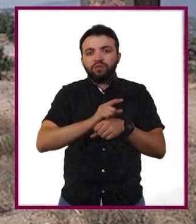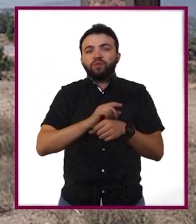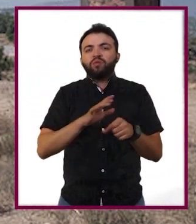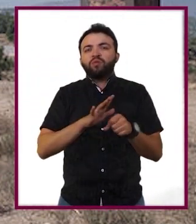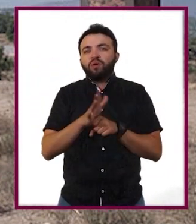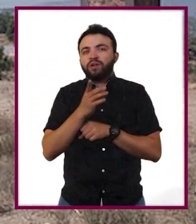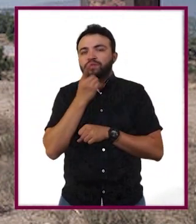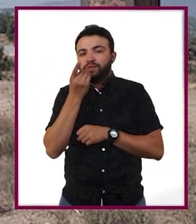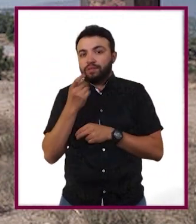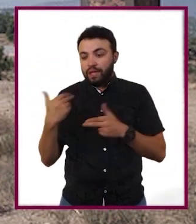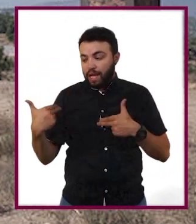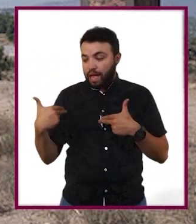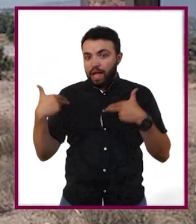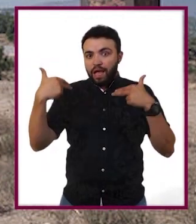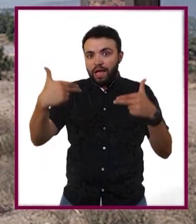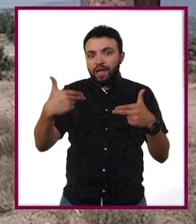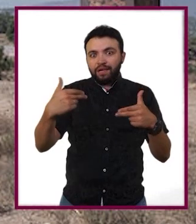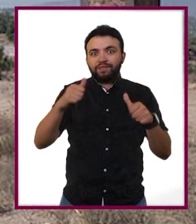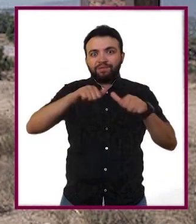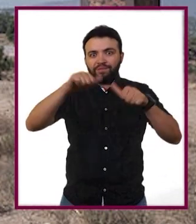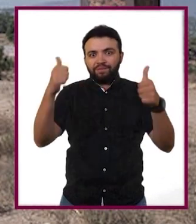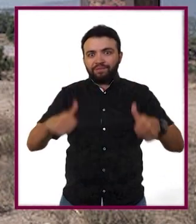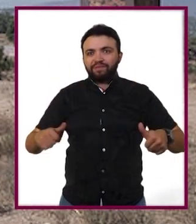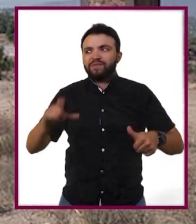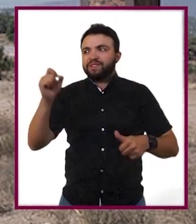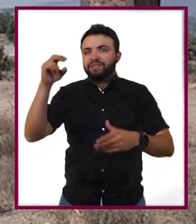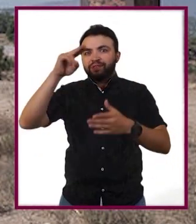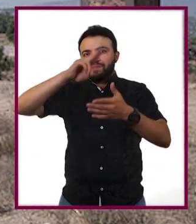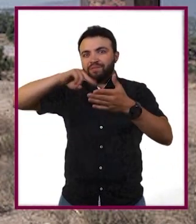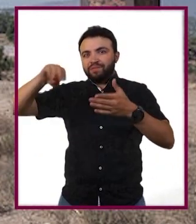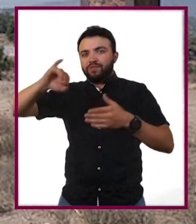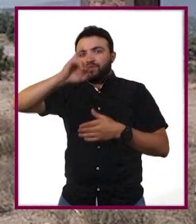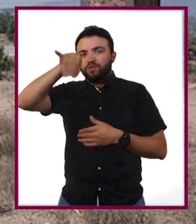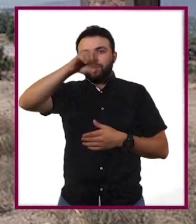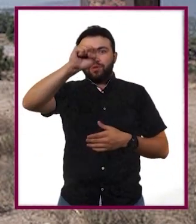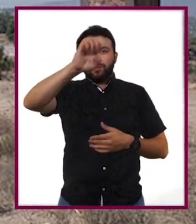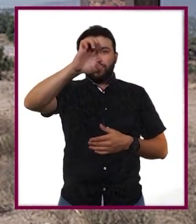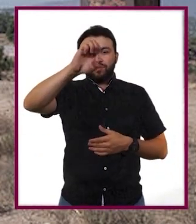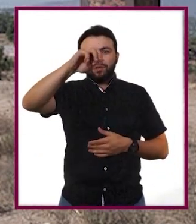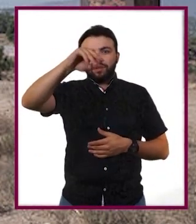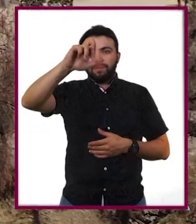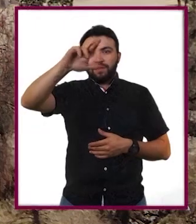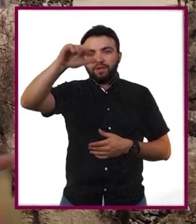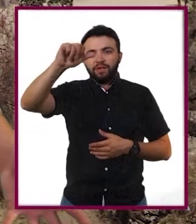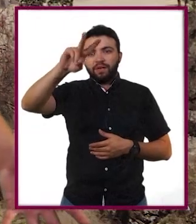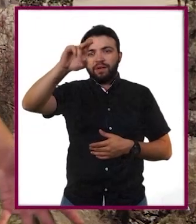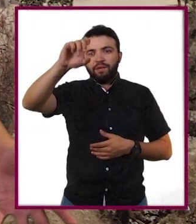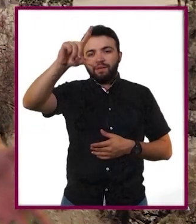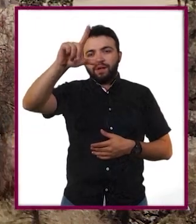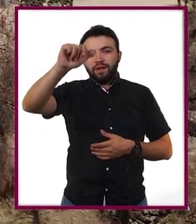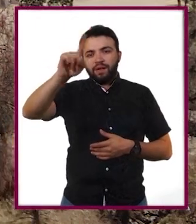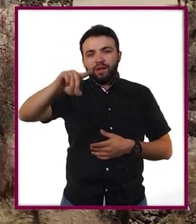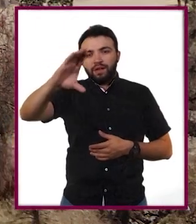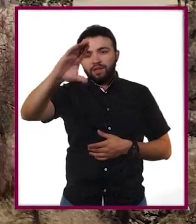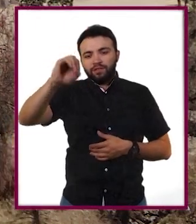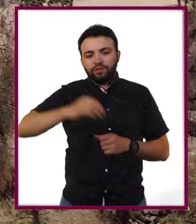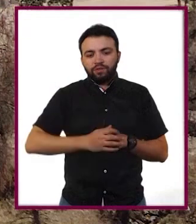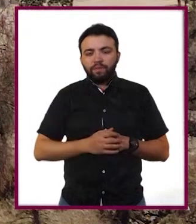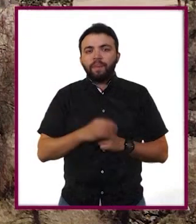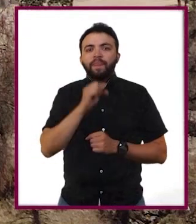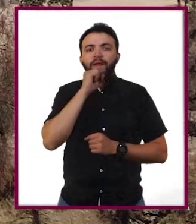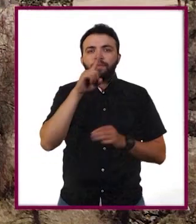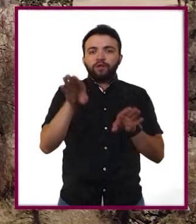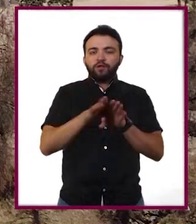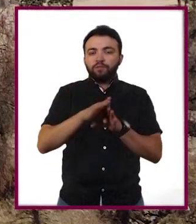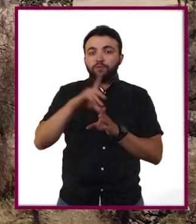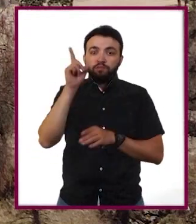patrimonio artístico. Se trata de la obra del magnífico pintor José María Velasco. Así es, Fernanda, y también lo haremos con